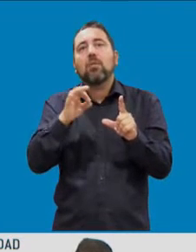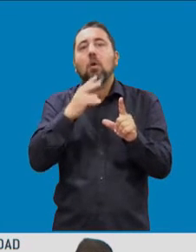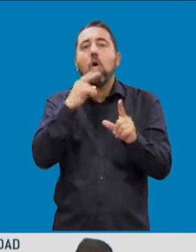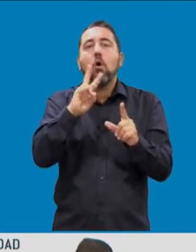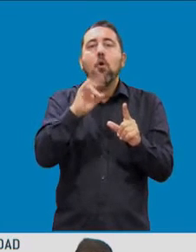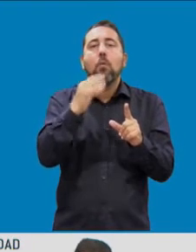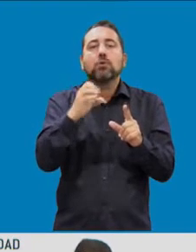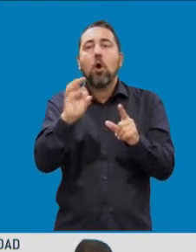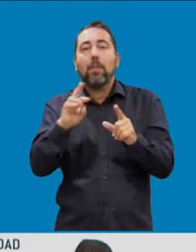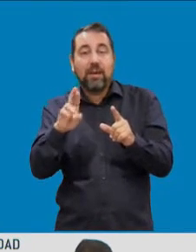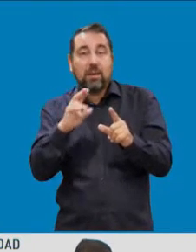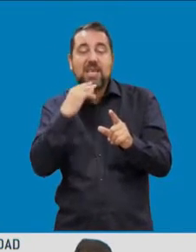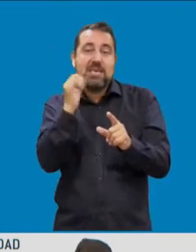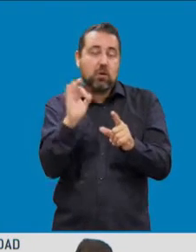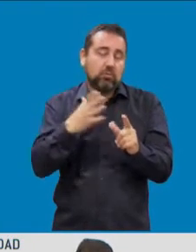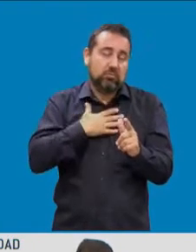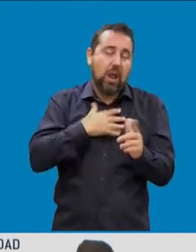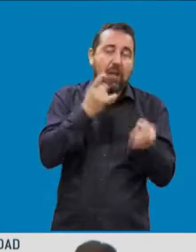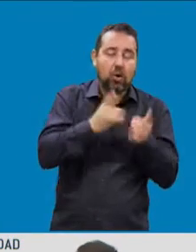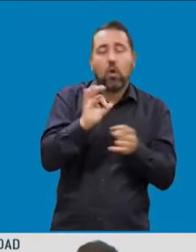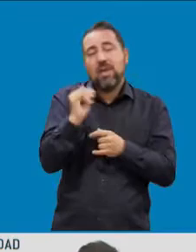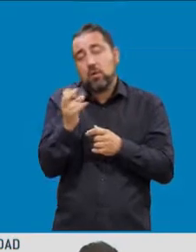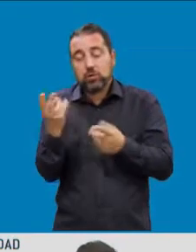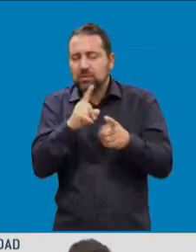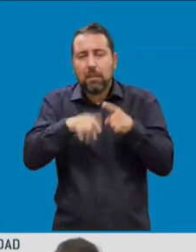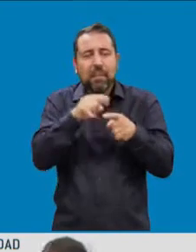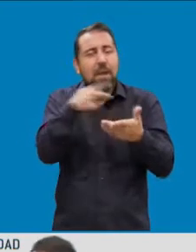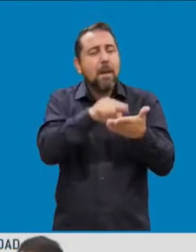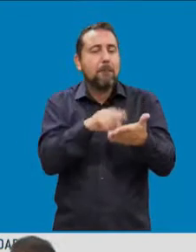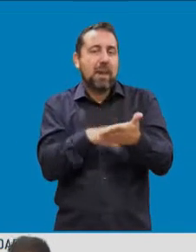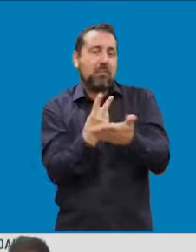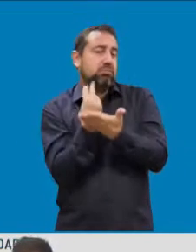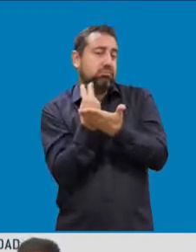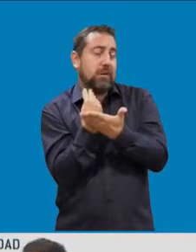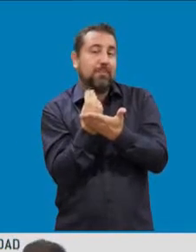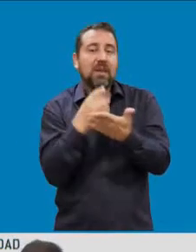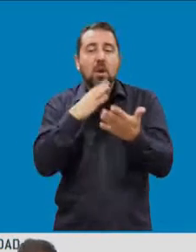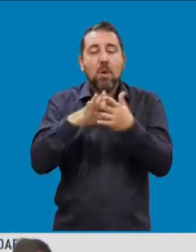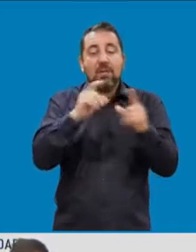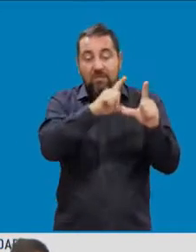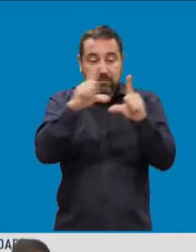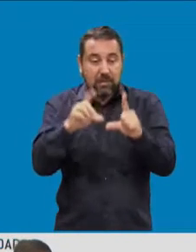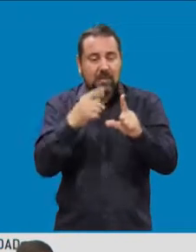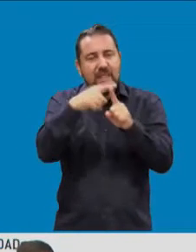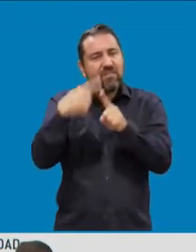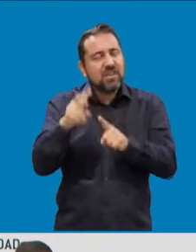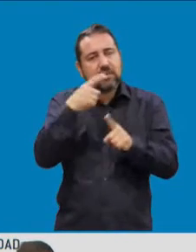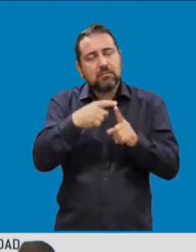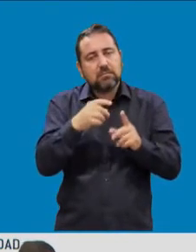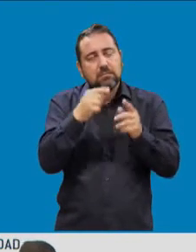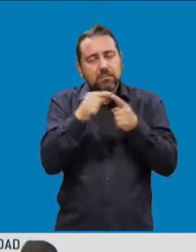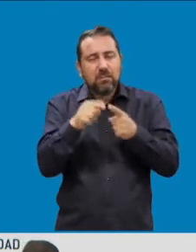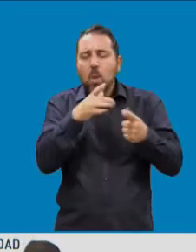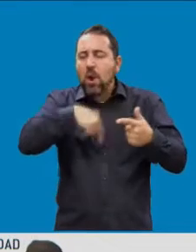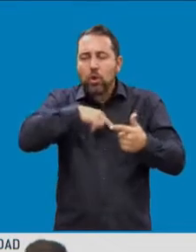por ejemplo, TalkBack en Android o VoiceOver en iOS, cuando vas desplazando, el foco va cambiando